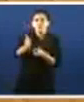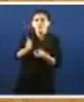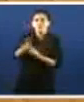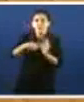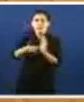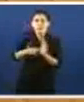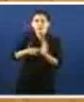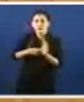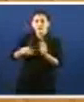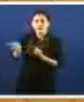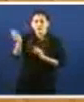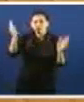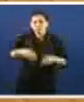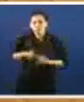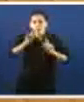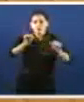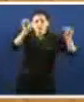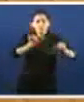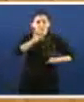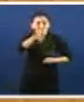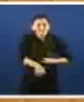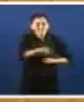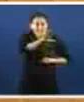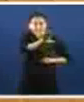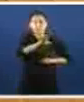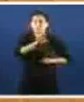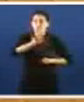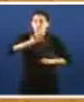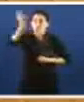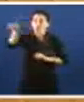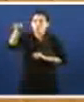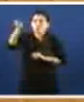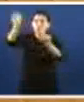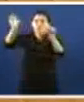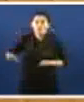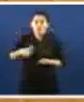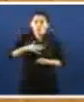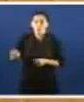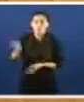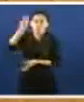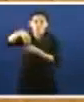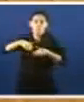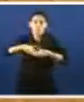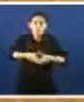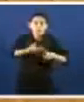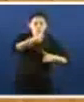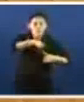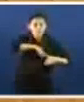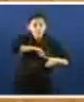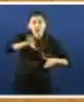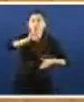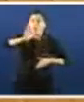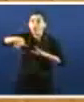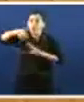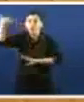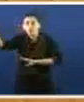sufrir titulados deste país con titulacións de outros países que poden ser embarcados e enrolados tanto en embarcacións deste país como de outras